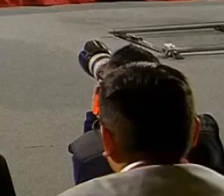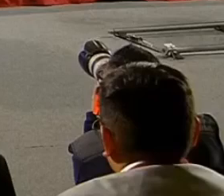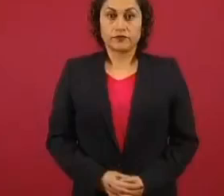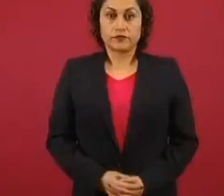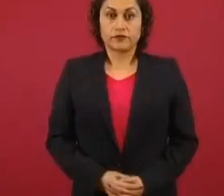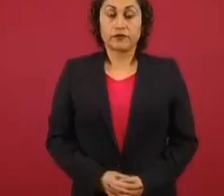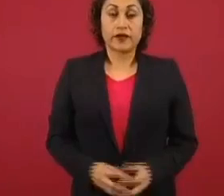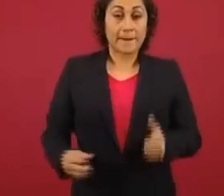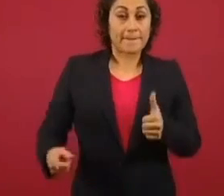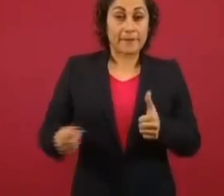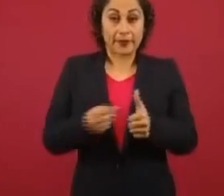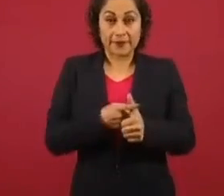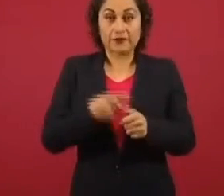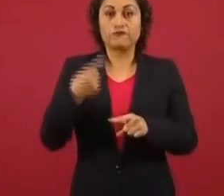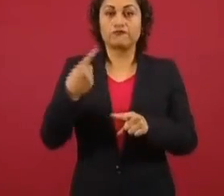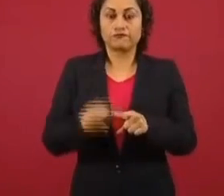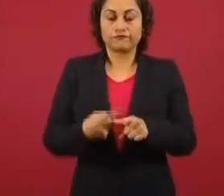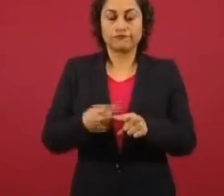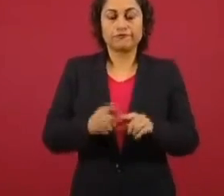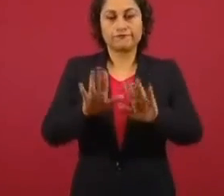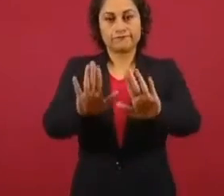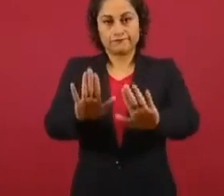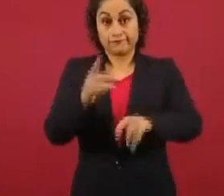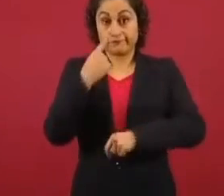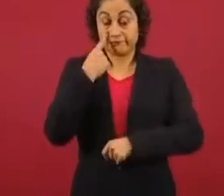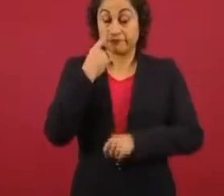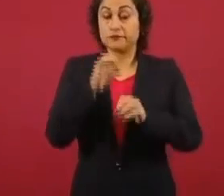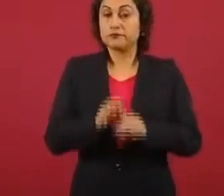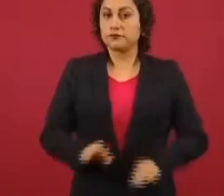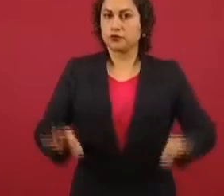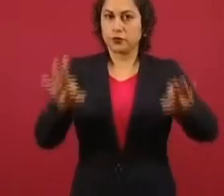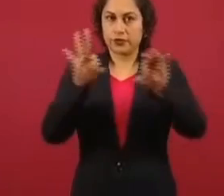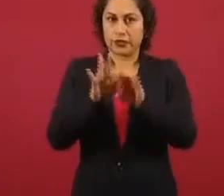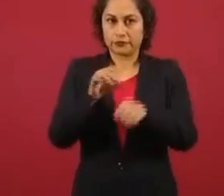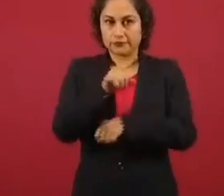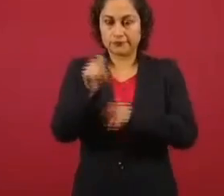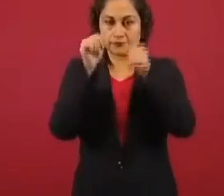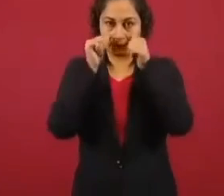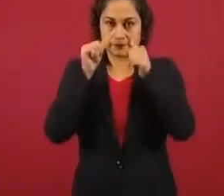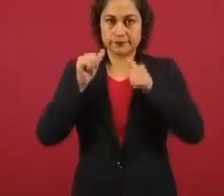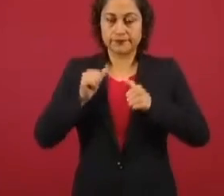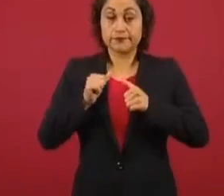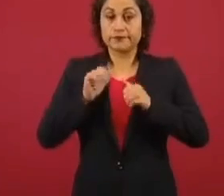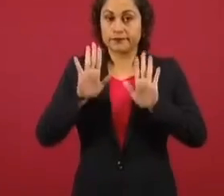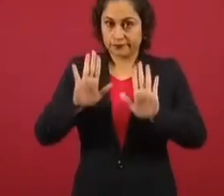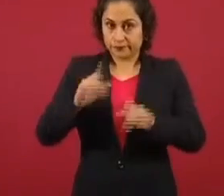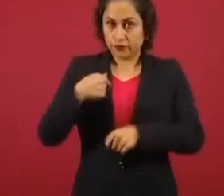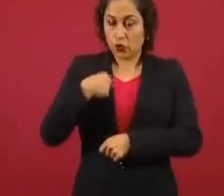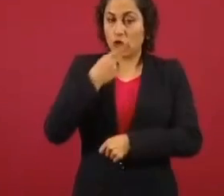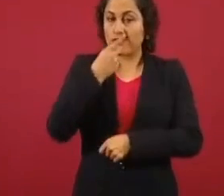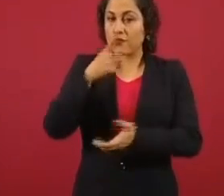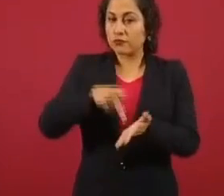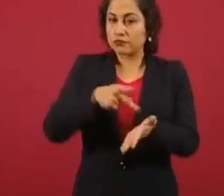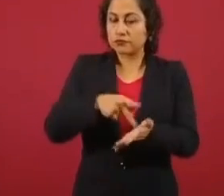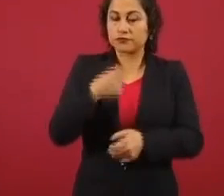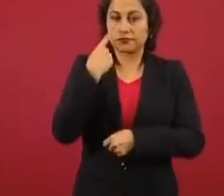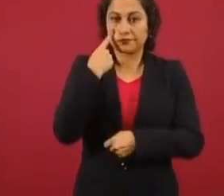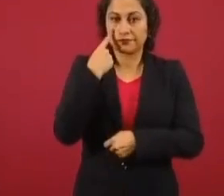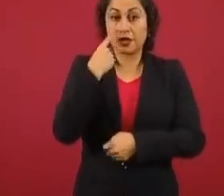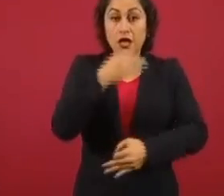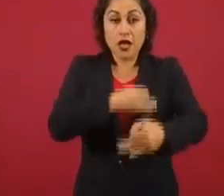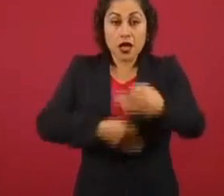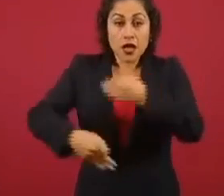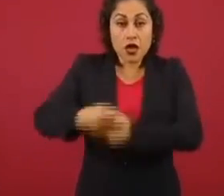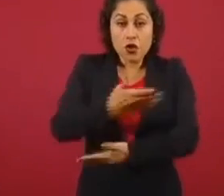Todos y todas tendrán acceso a la vacuna. Lo reitero, todos y todas tendrán acceso a la